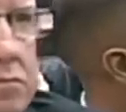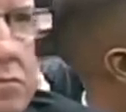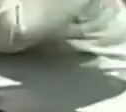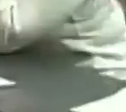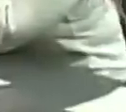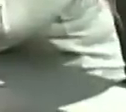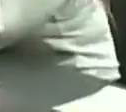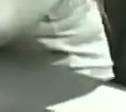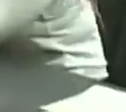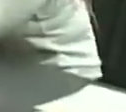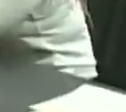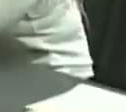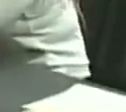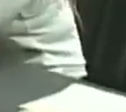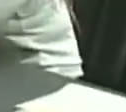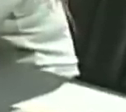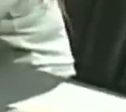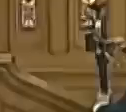colegas parlamentarios.